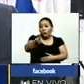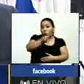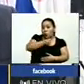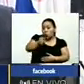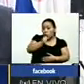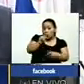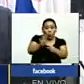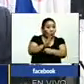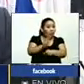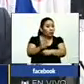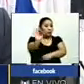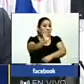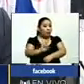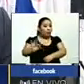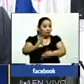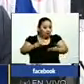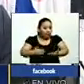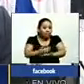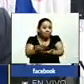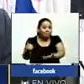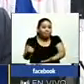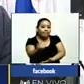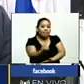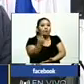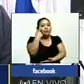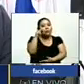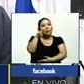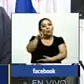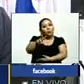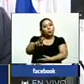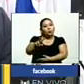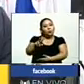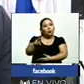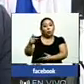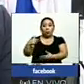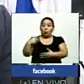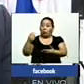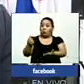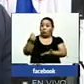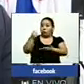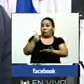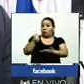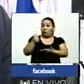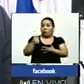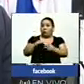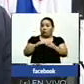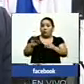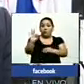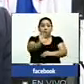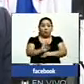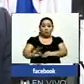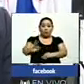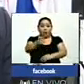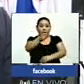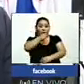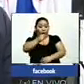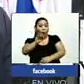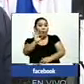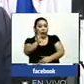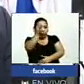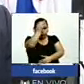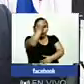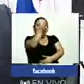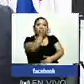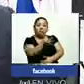más completa a nuestra audiencia. Y eso pues nos ha venido a posicionar en, como el noticiero pues de mayor credibilidad